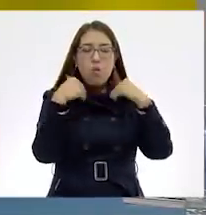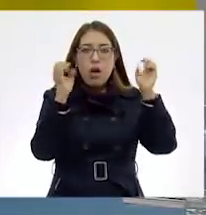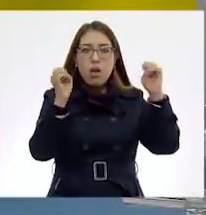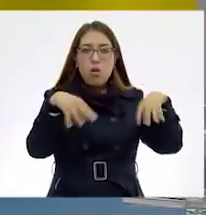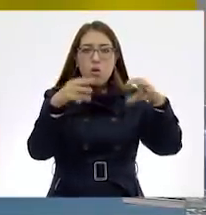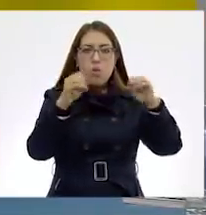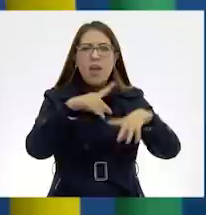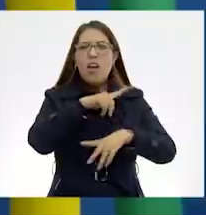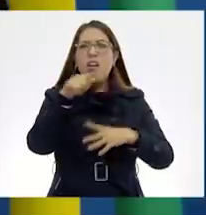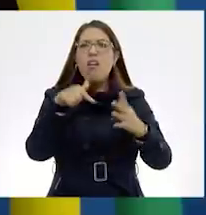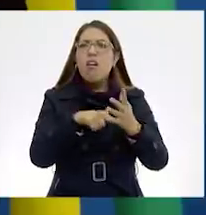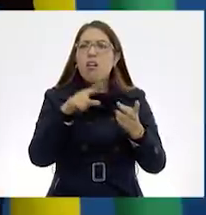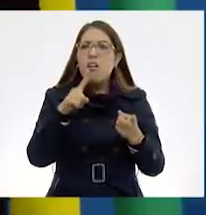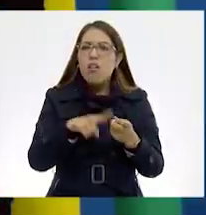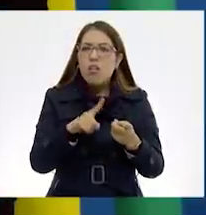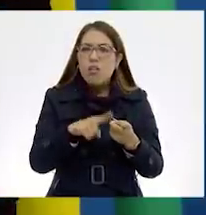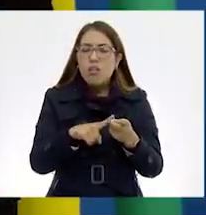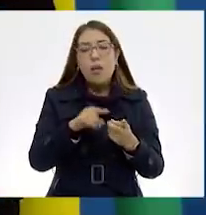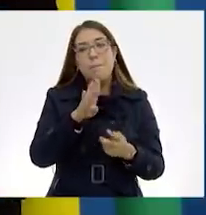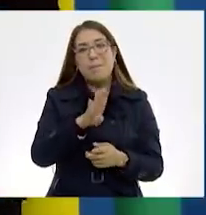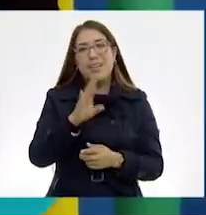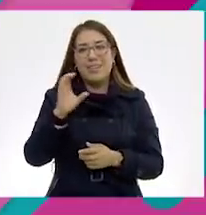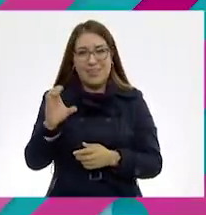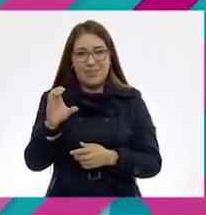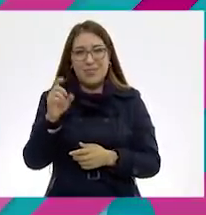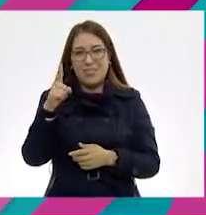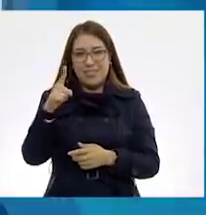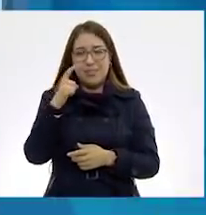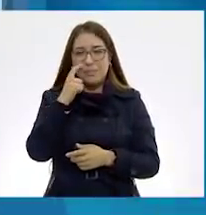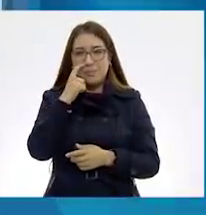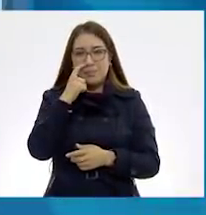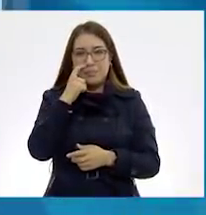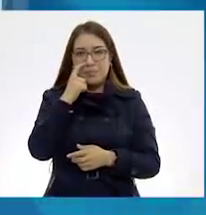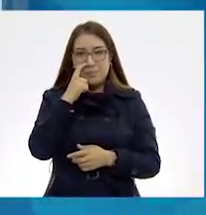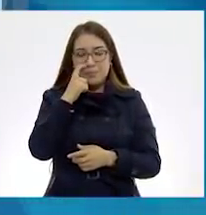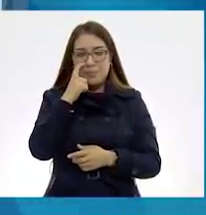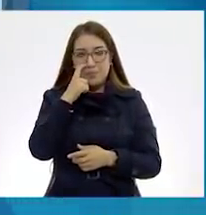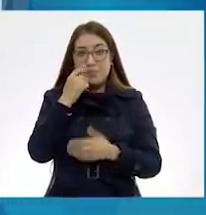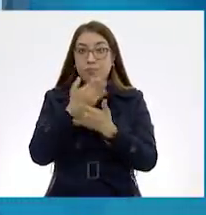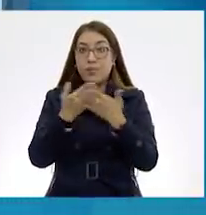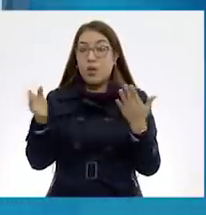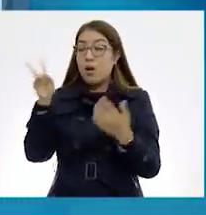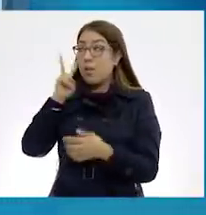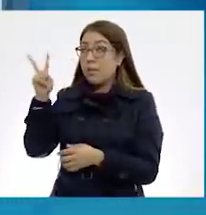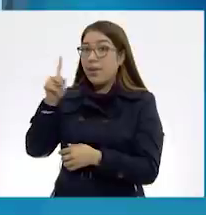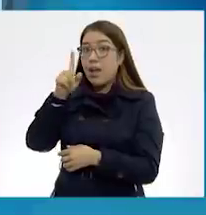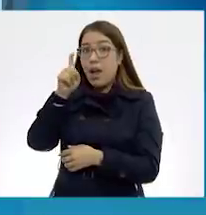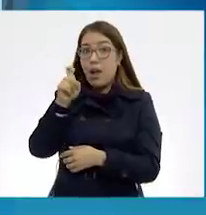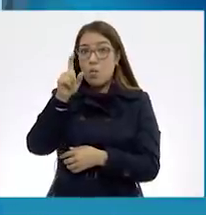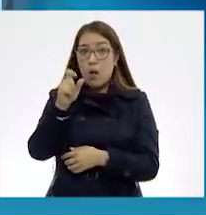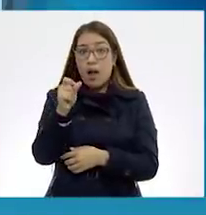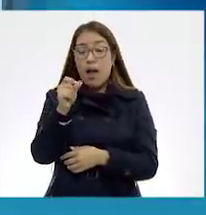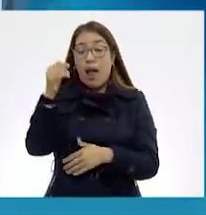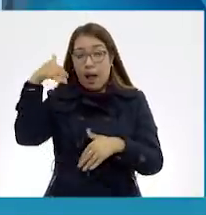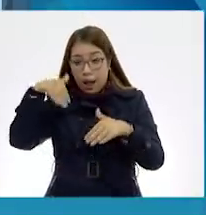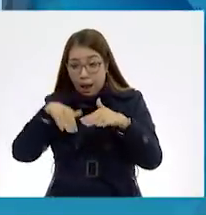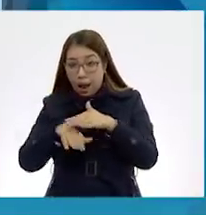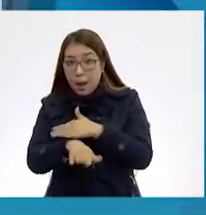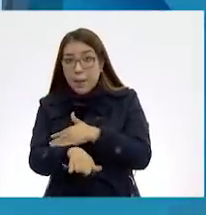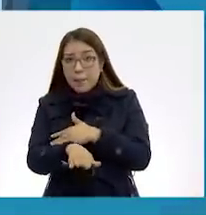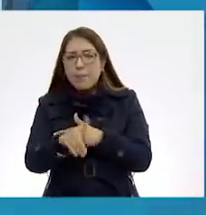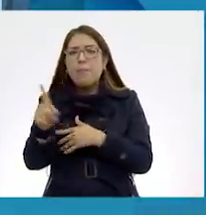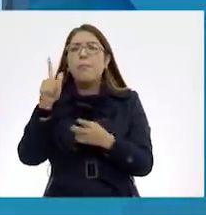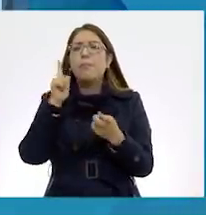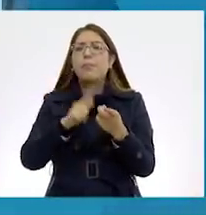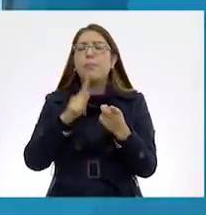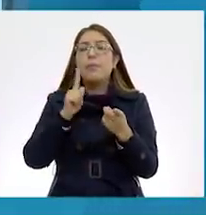California. Perfecto. Ahora veamos el mapa de aguas subterráneas que se encuentra en la página